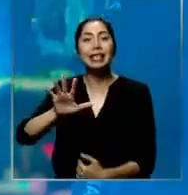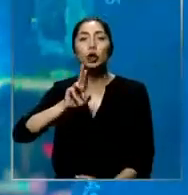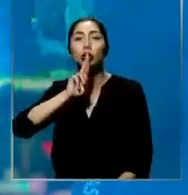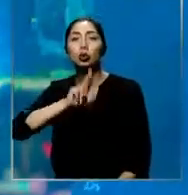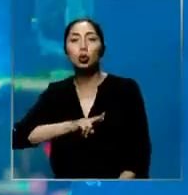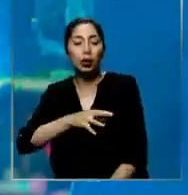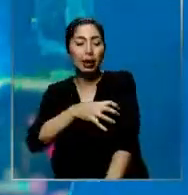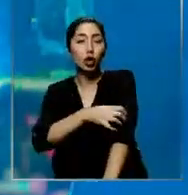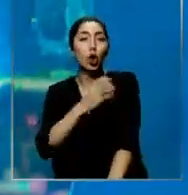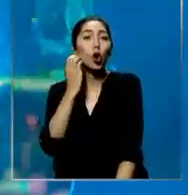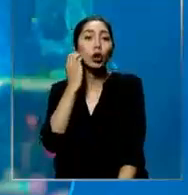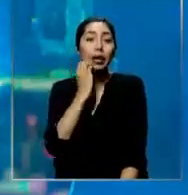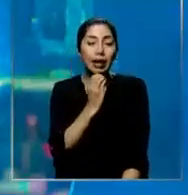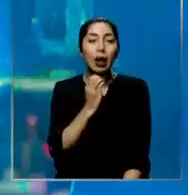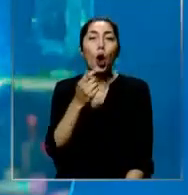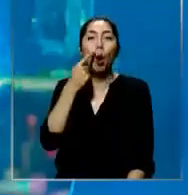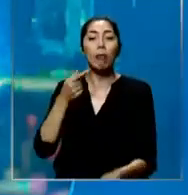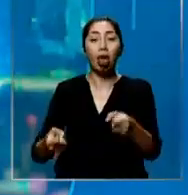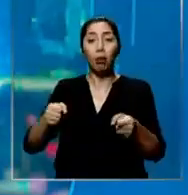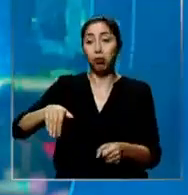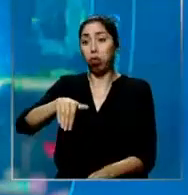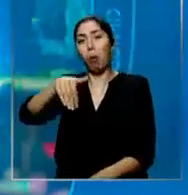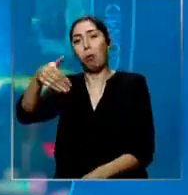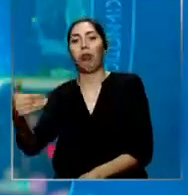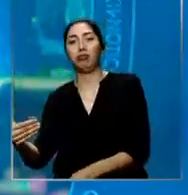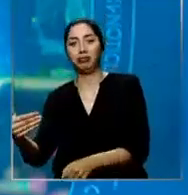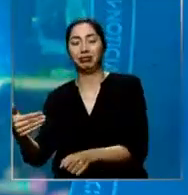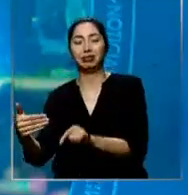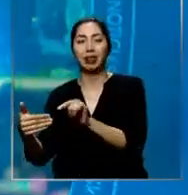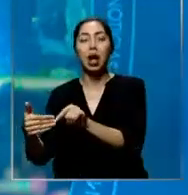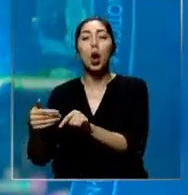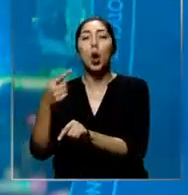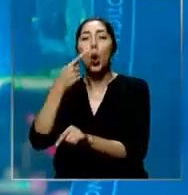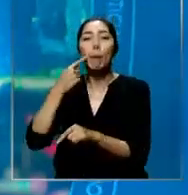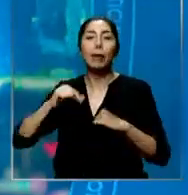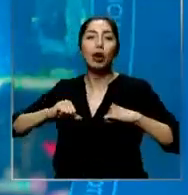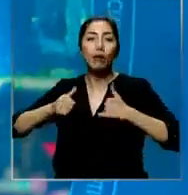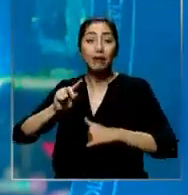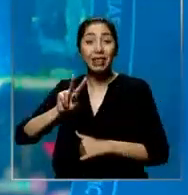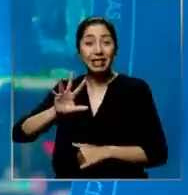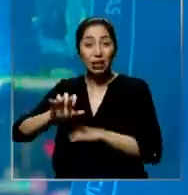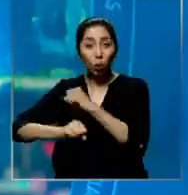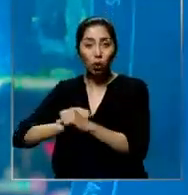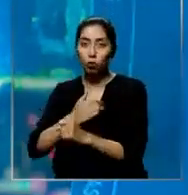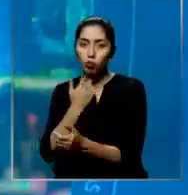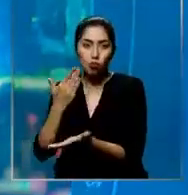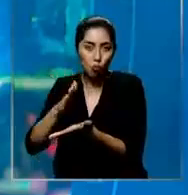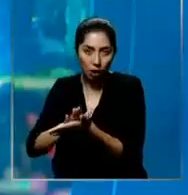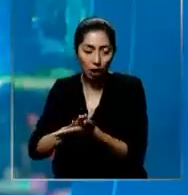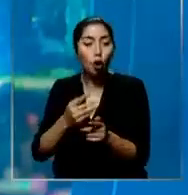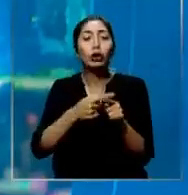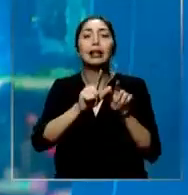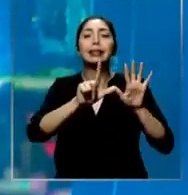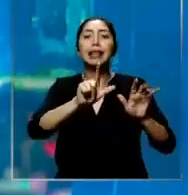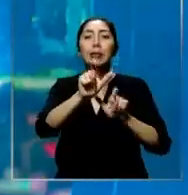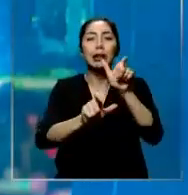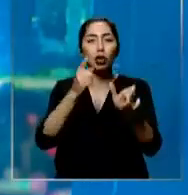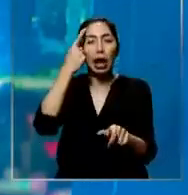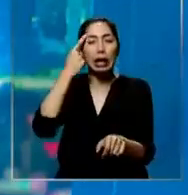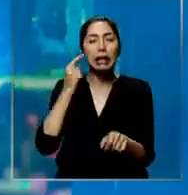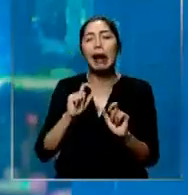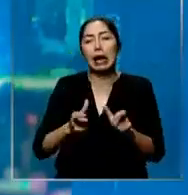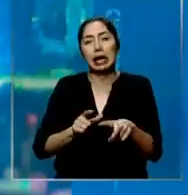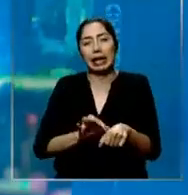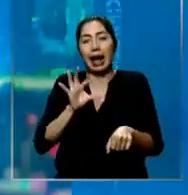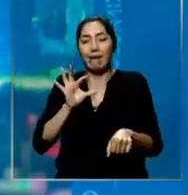Y en este accidente murió un joven de 25 años. Otras 7 personas resultaron con heridas graves. Autoridades de transportes